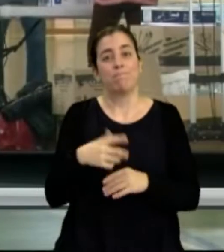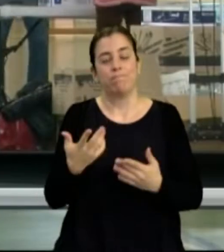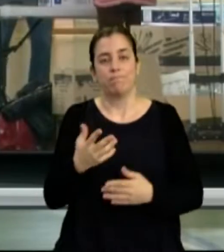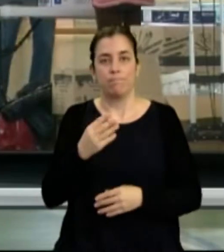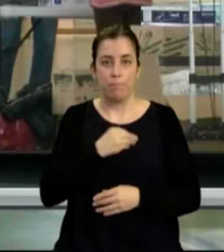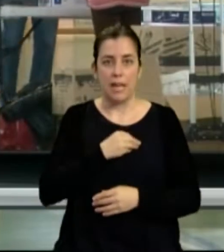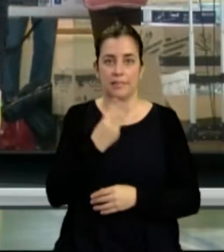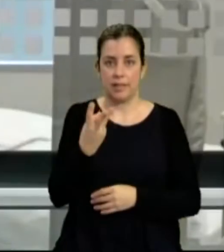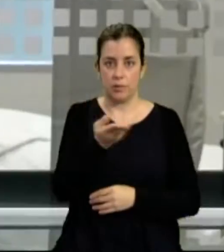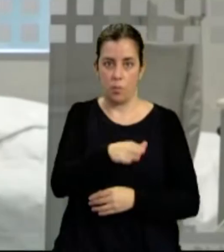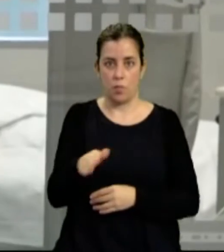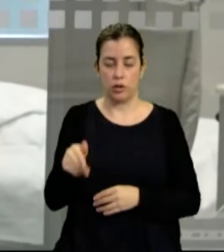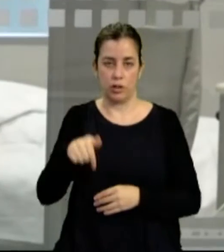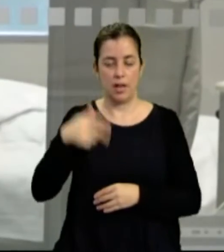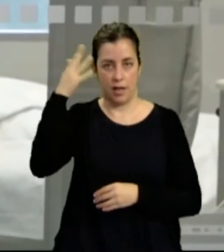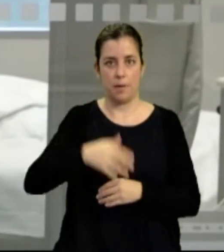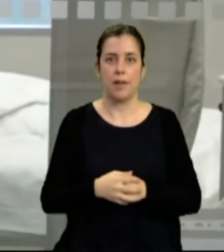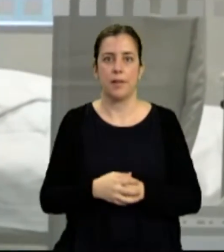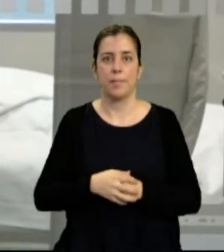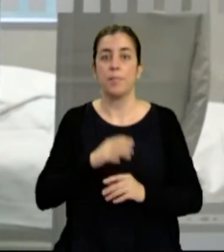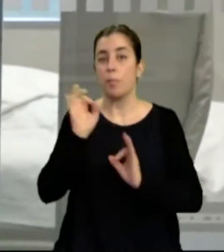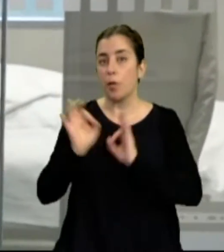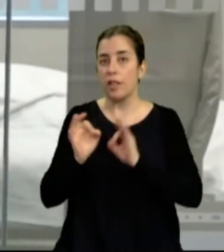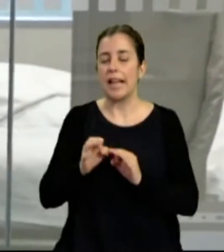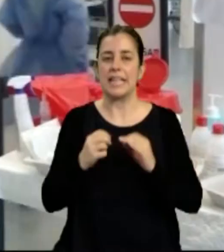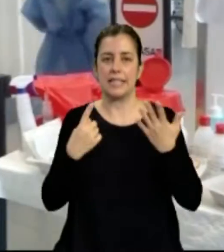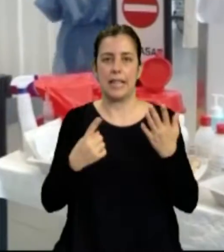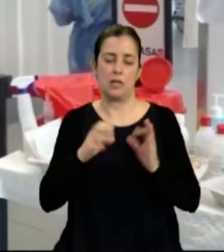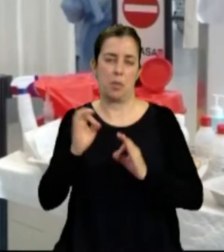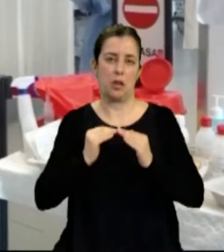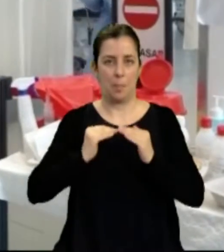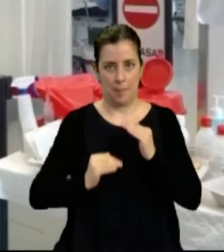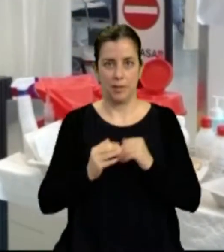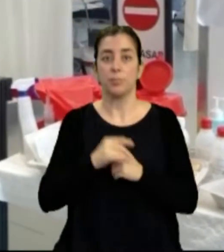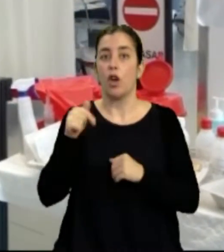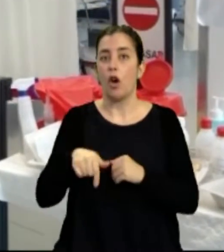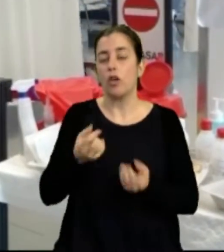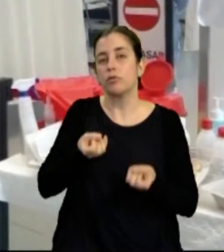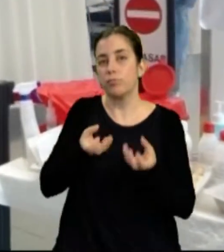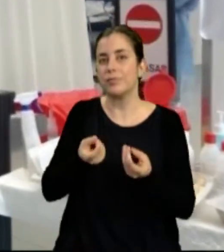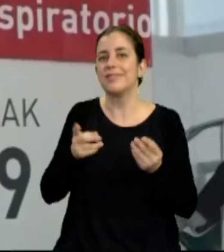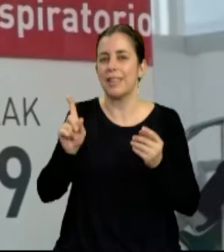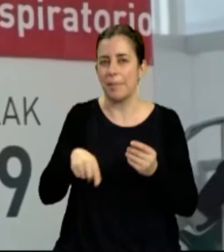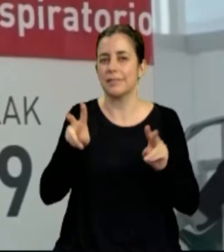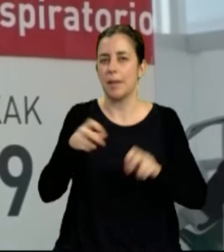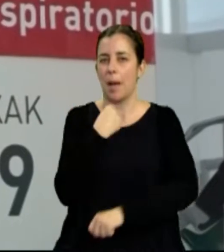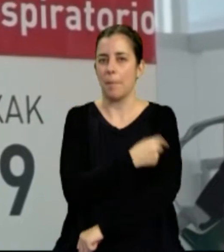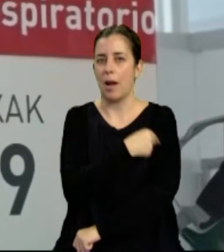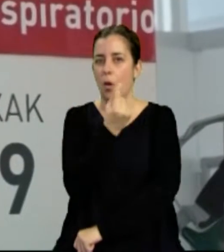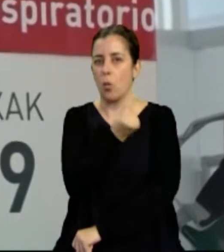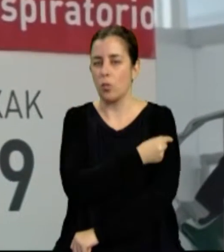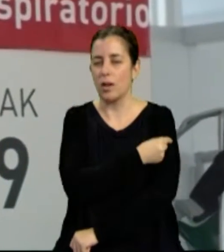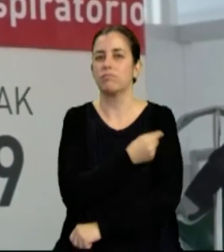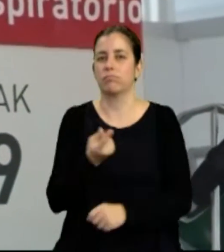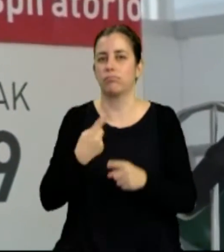en Navarra. La positividad desciende a menos del 6% y conoceremos también novedades sobre la carrera por la vacuna.